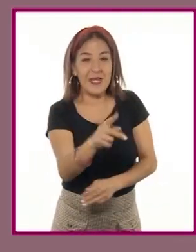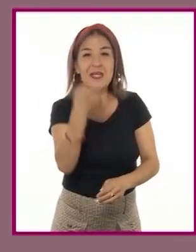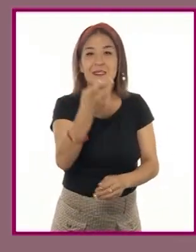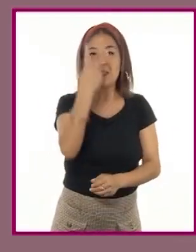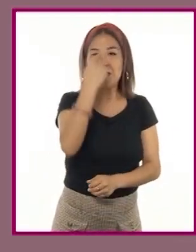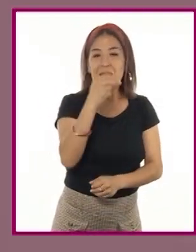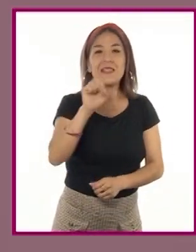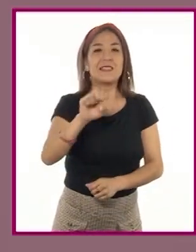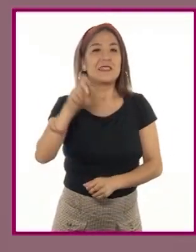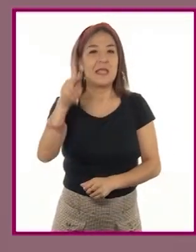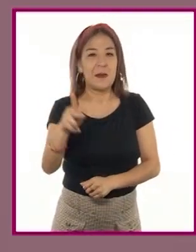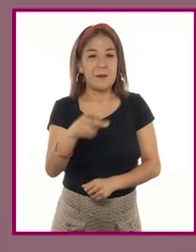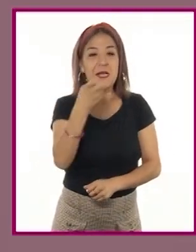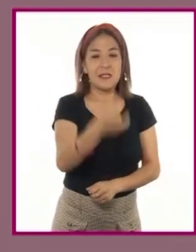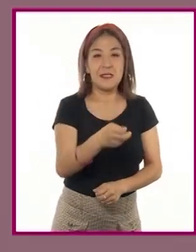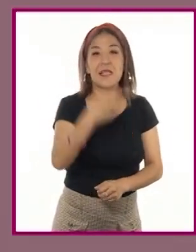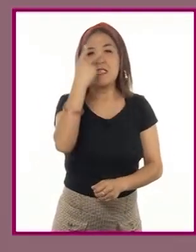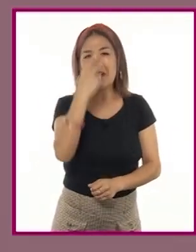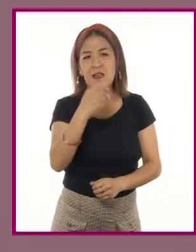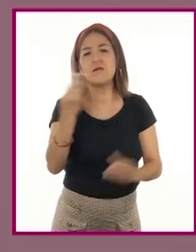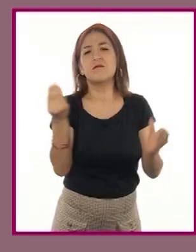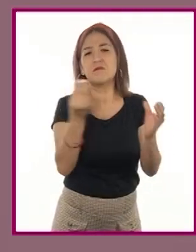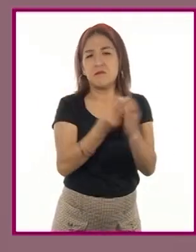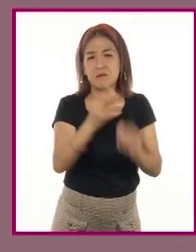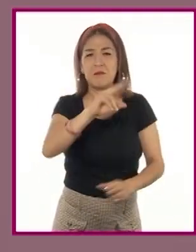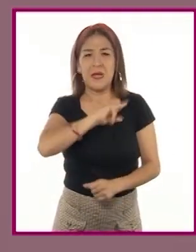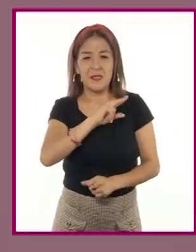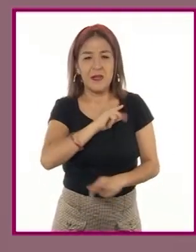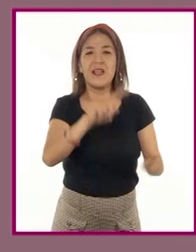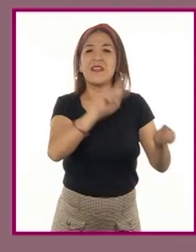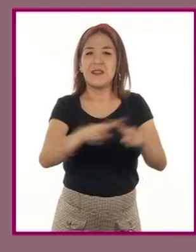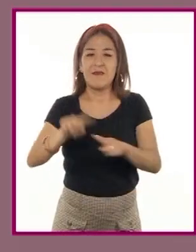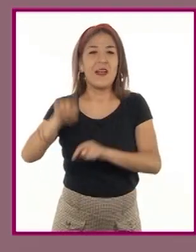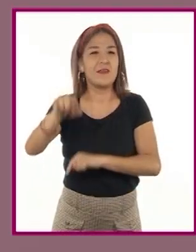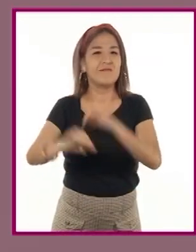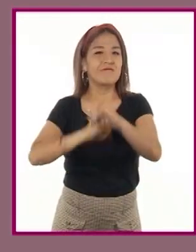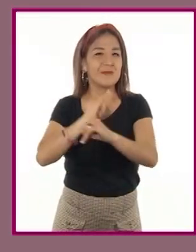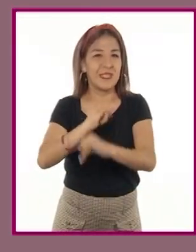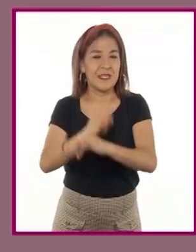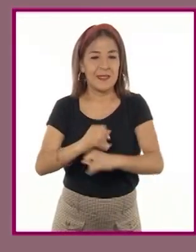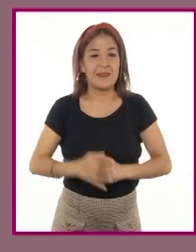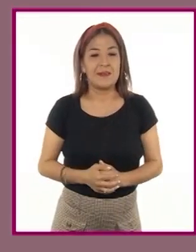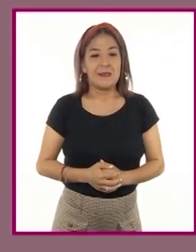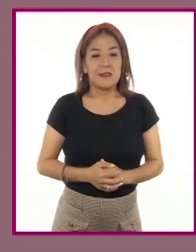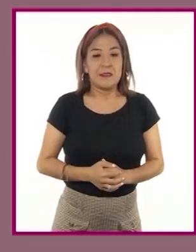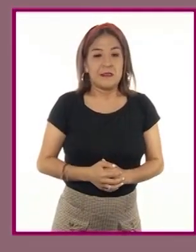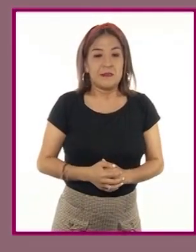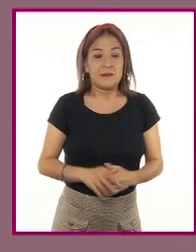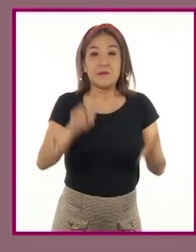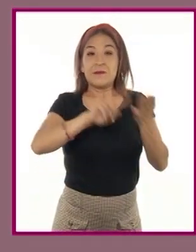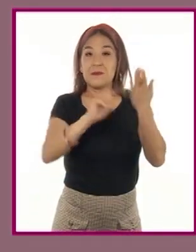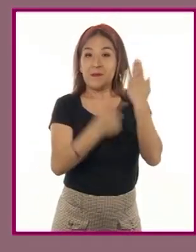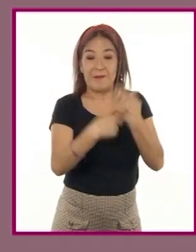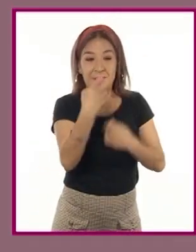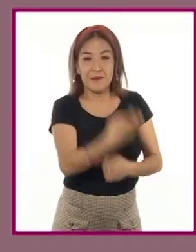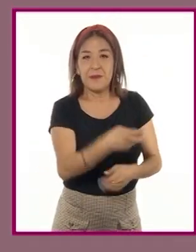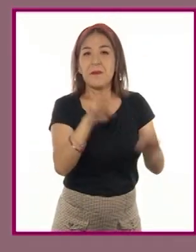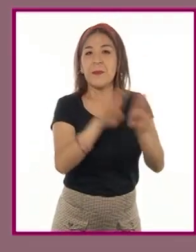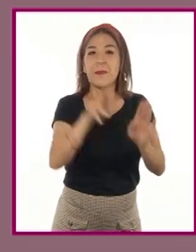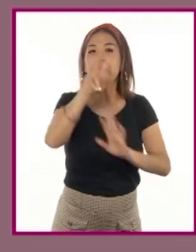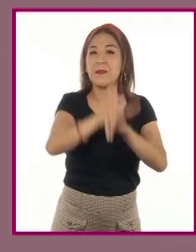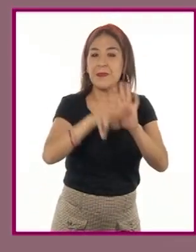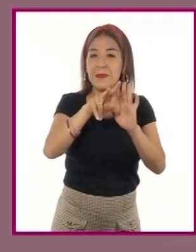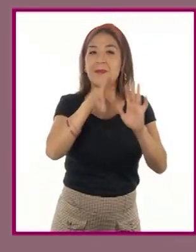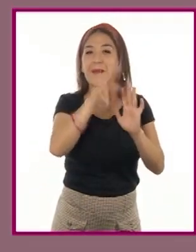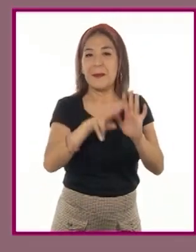la SEP, por la televisión privada y por diferentes plataformas en Internet. Detrás de cada uno de estos